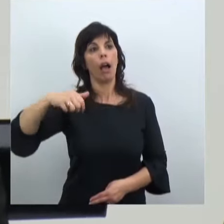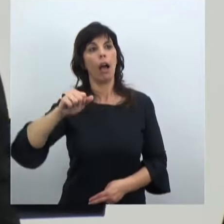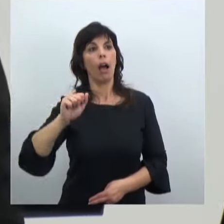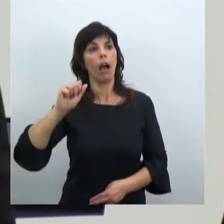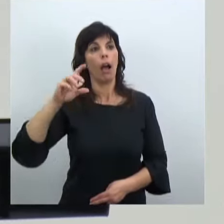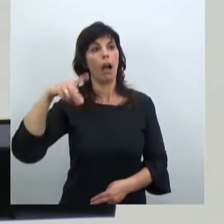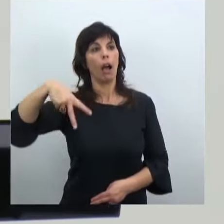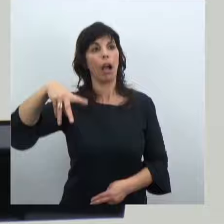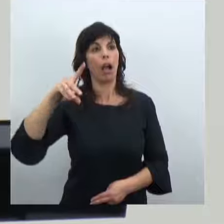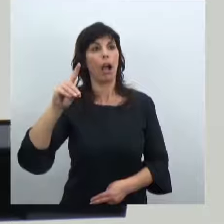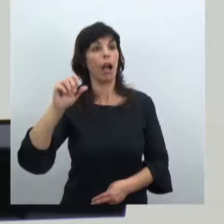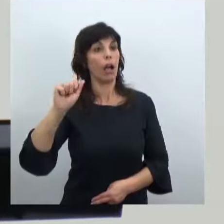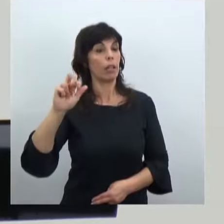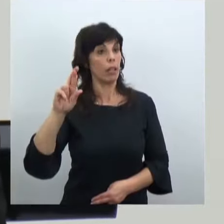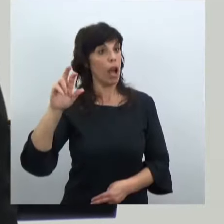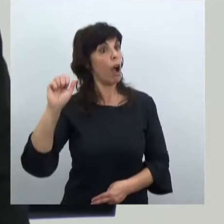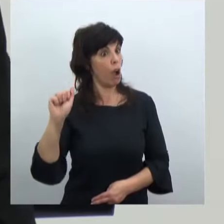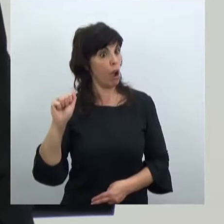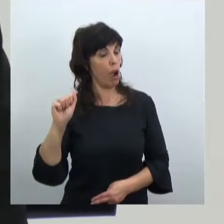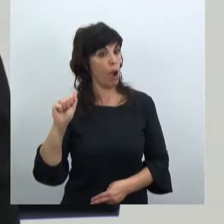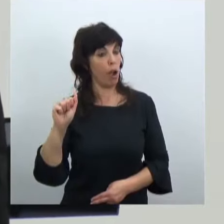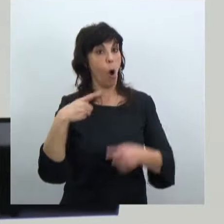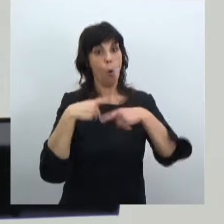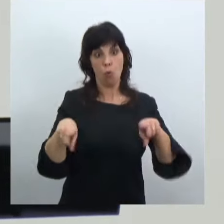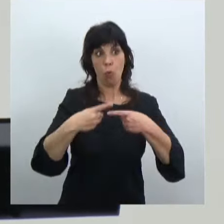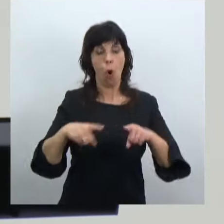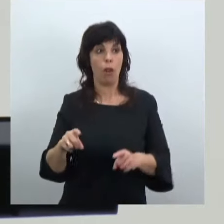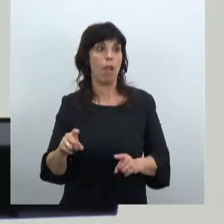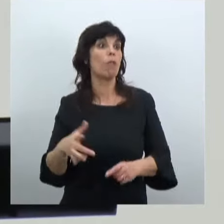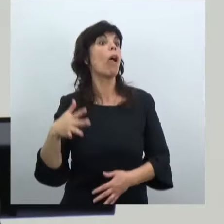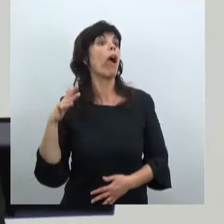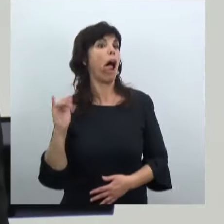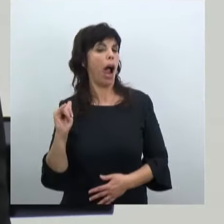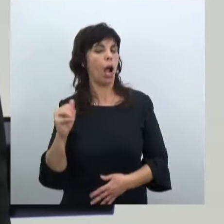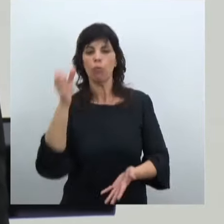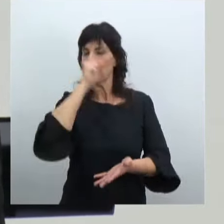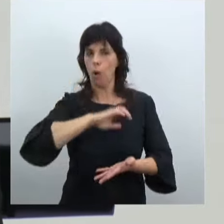¿Vale? La entrada es gratuita, solo te cobro la salida.